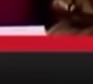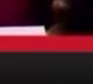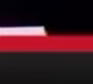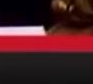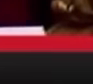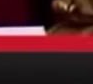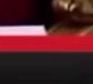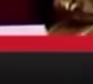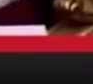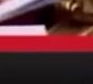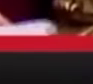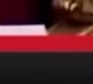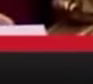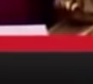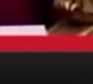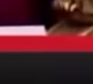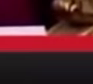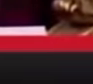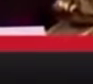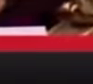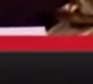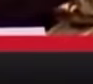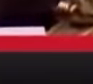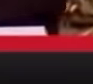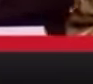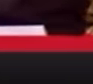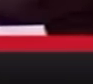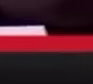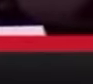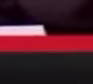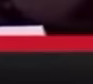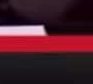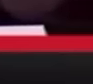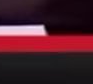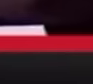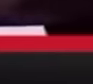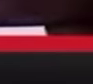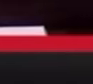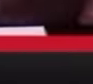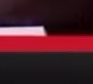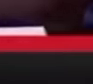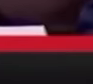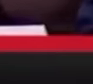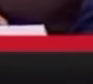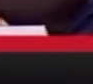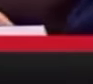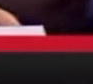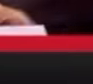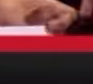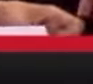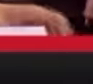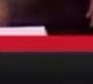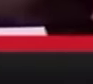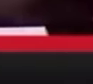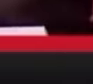refiere en este informe que le da el Consejo que tuvo tratos con el concesionario anterior cuando ya había sido